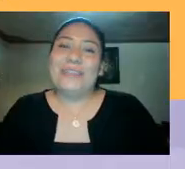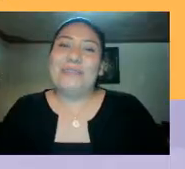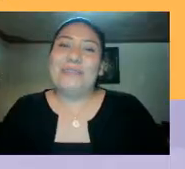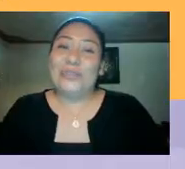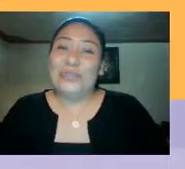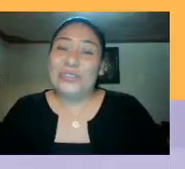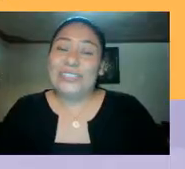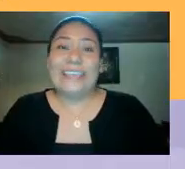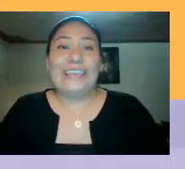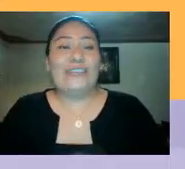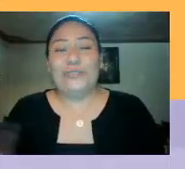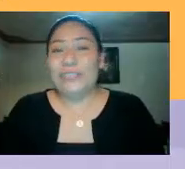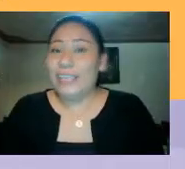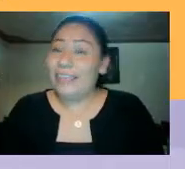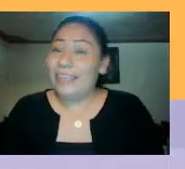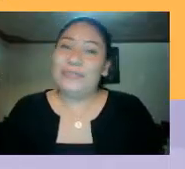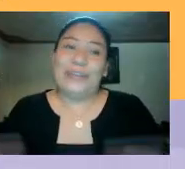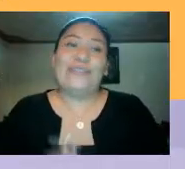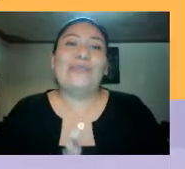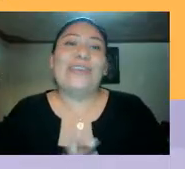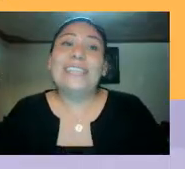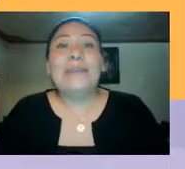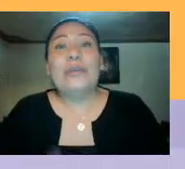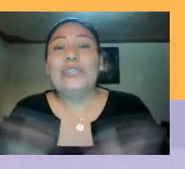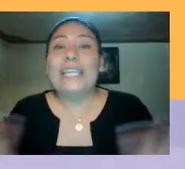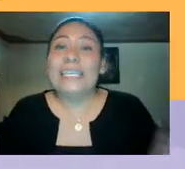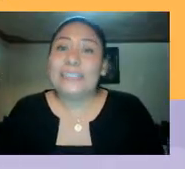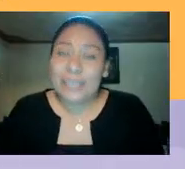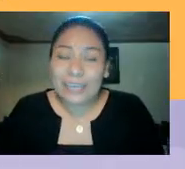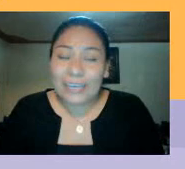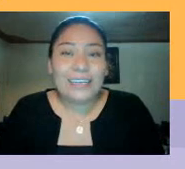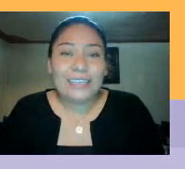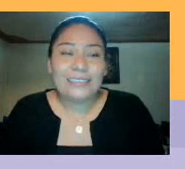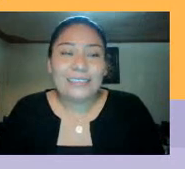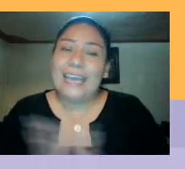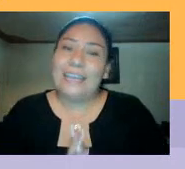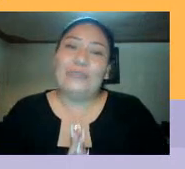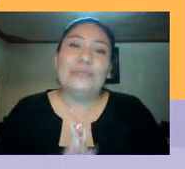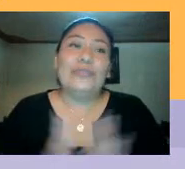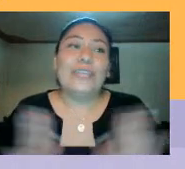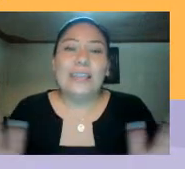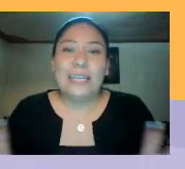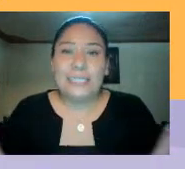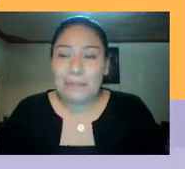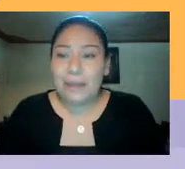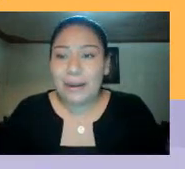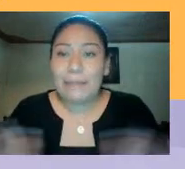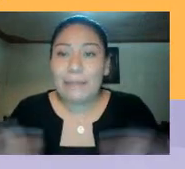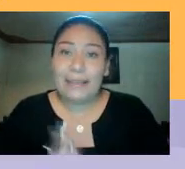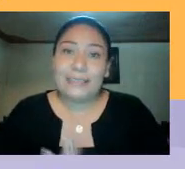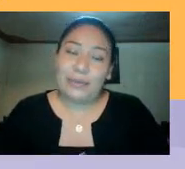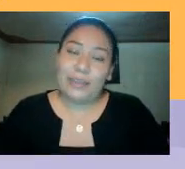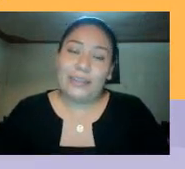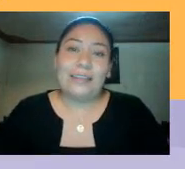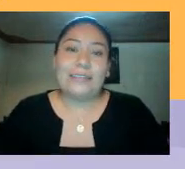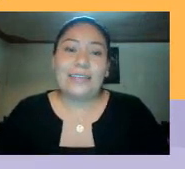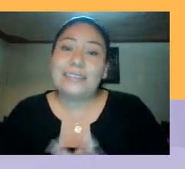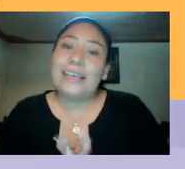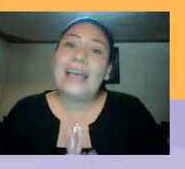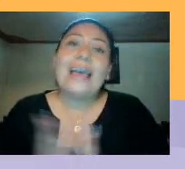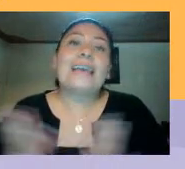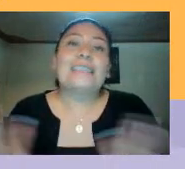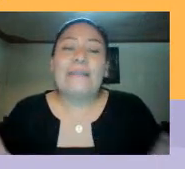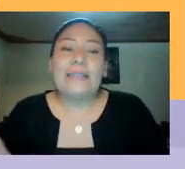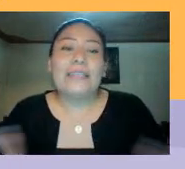Hola pequeñitos, me da mucho gusto estar aquí con ustedes. Bueno, como ya saben, hoy es viernes, ya el último día de la semana para que se puedan